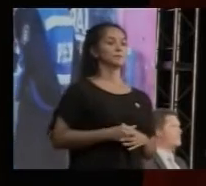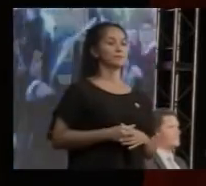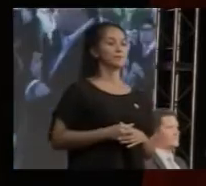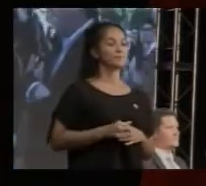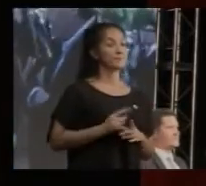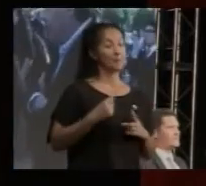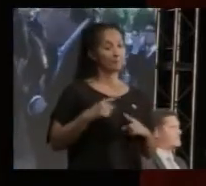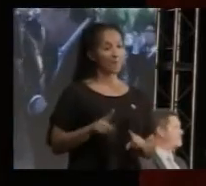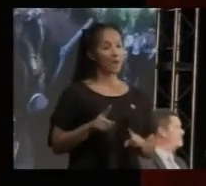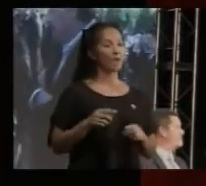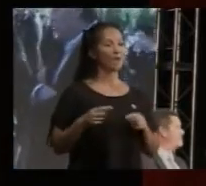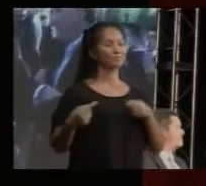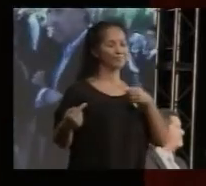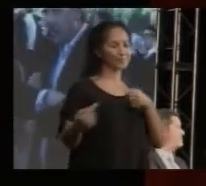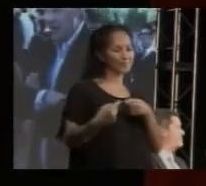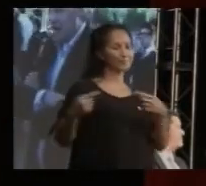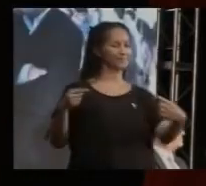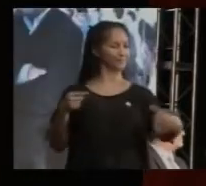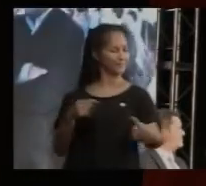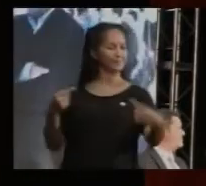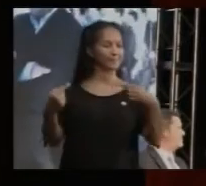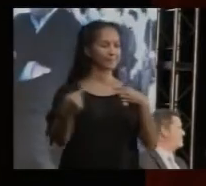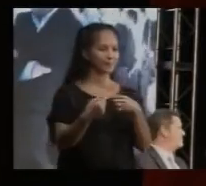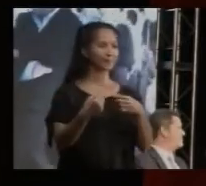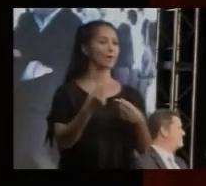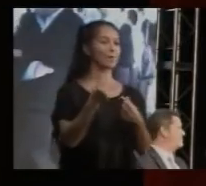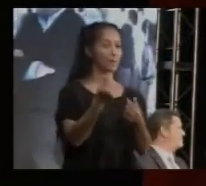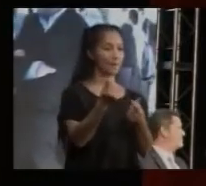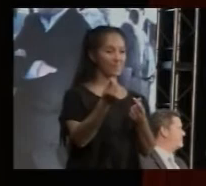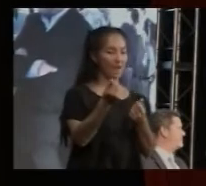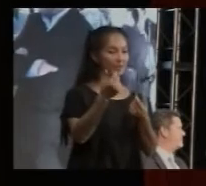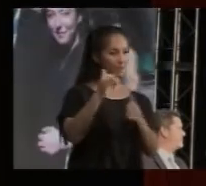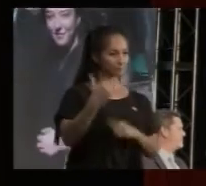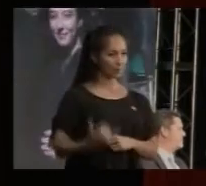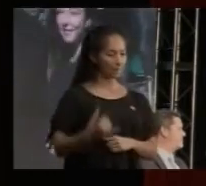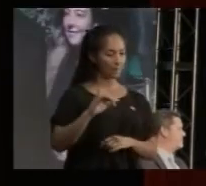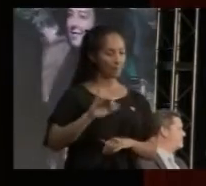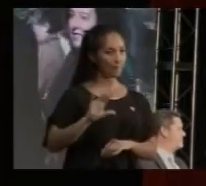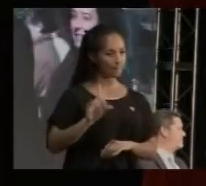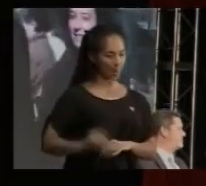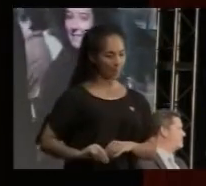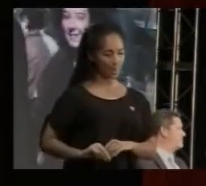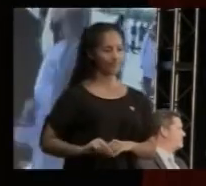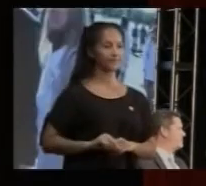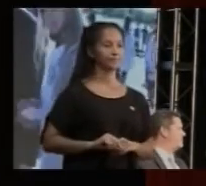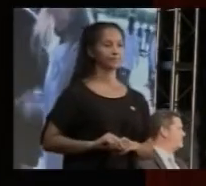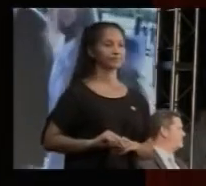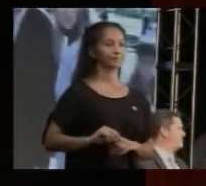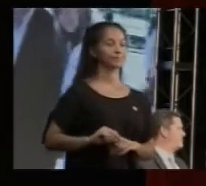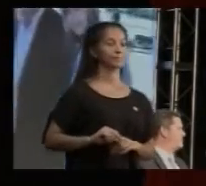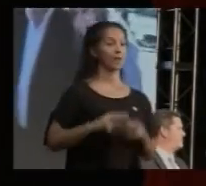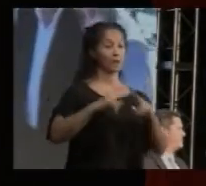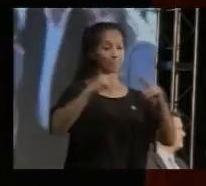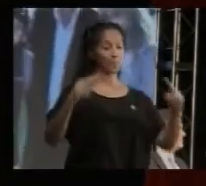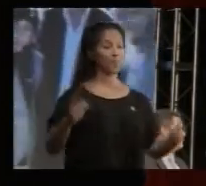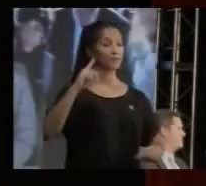habrá polémica y discusiones, y esto tiene que ver con la crisis de crecimiento, sobre la cabecera del puente en